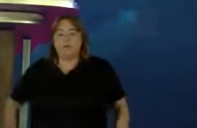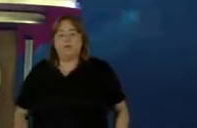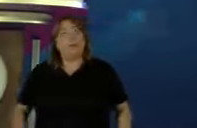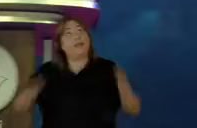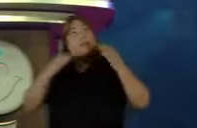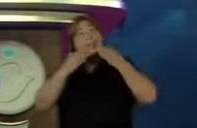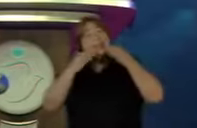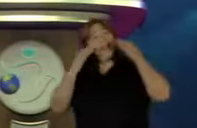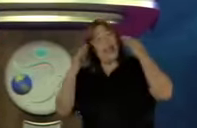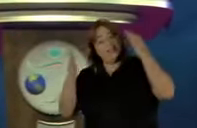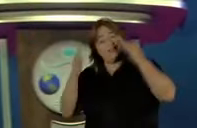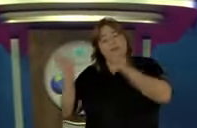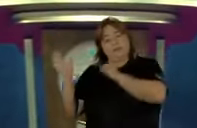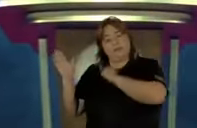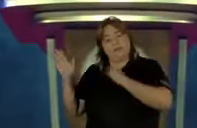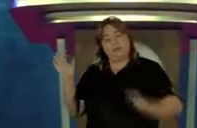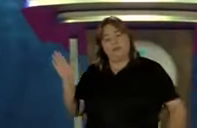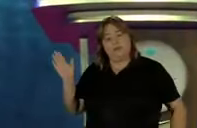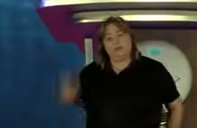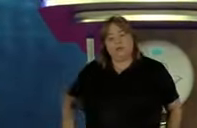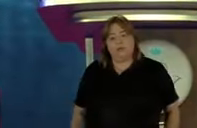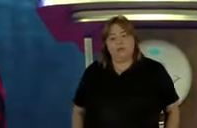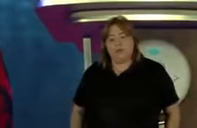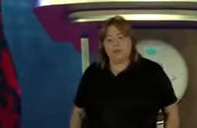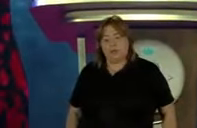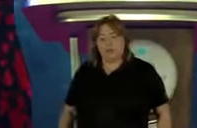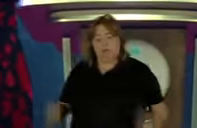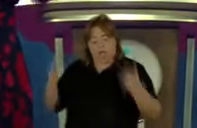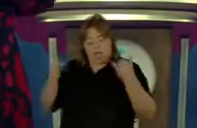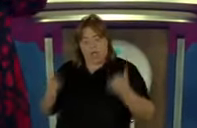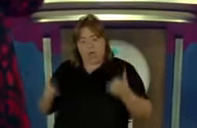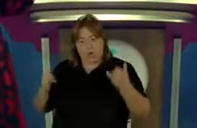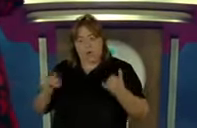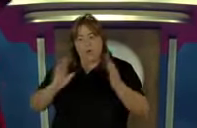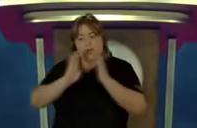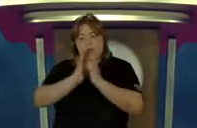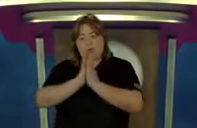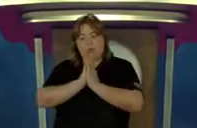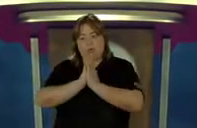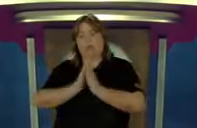Gracias, Jesús. Y mientras usted tiene sus cabecitas inclinaditas,